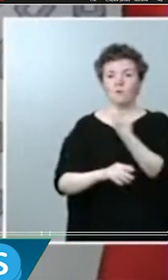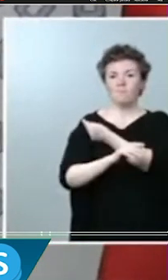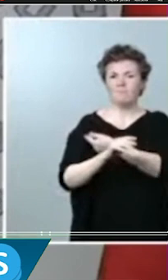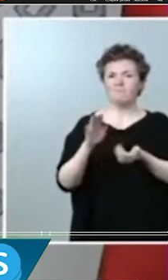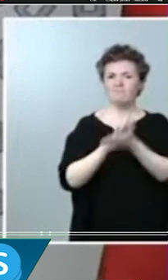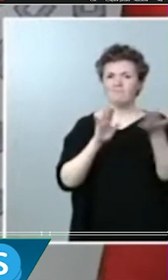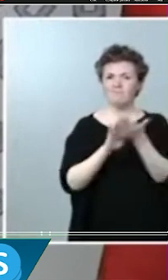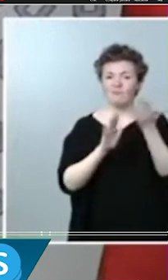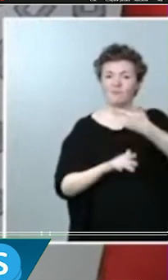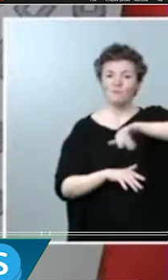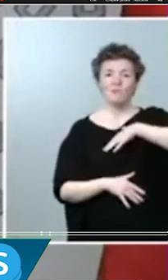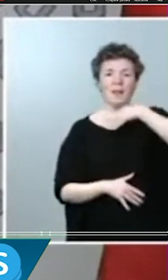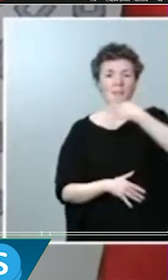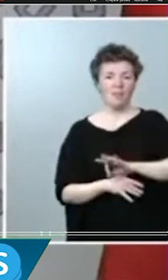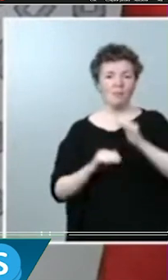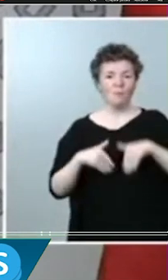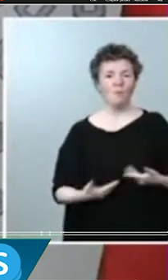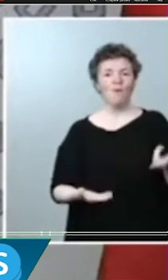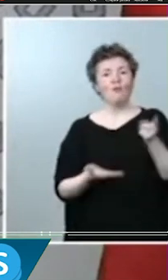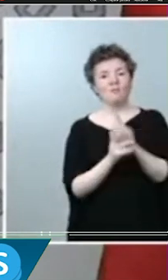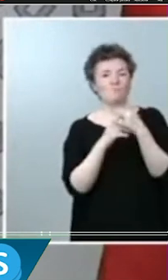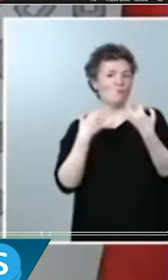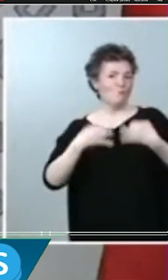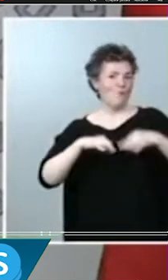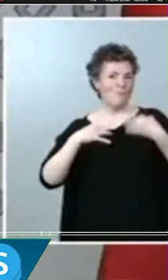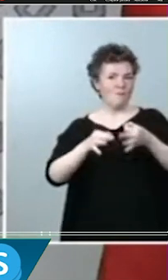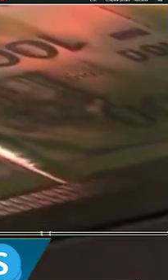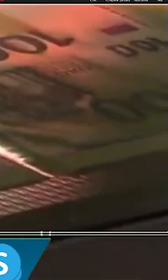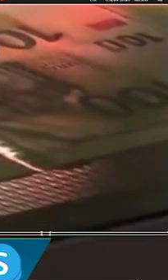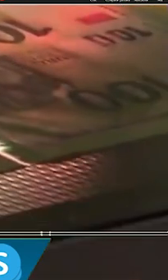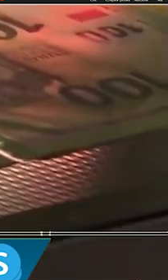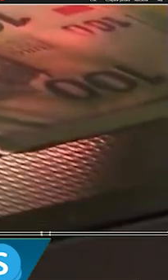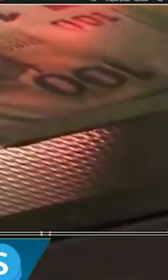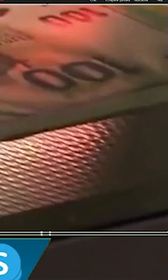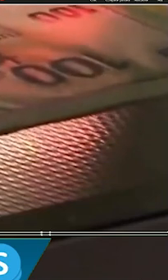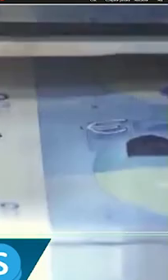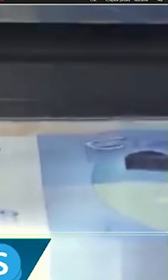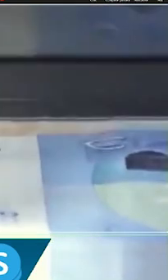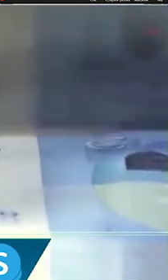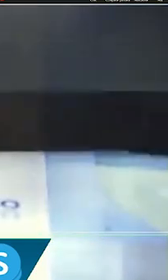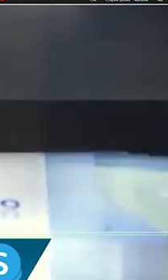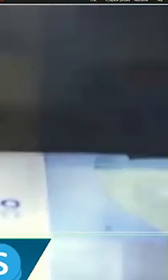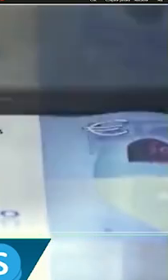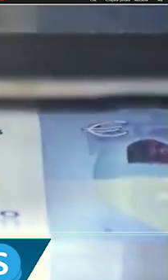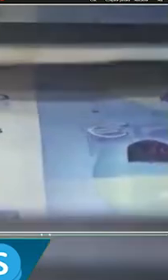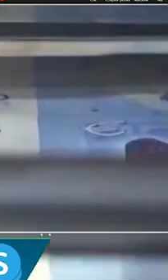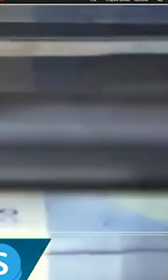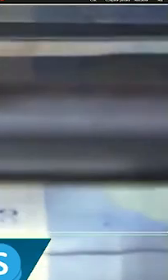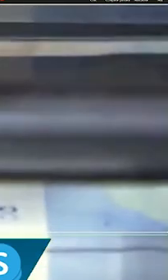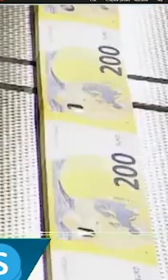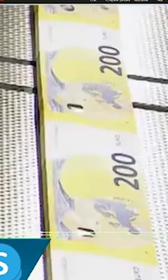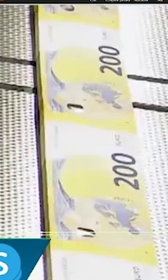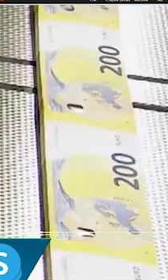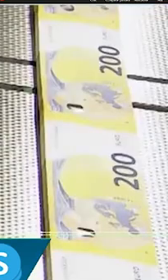fiscal en una situación como esta, y por lo tanto ningún país ha salido adelante de una crisis con este tipo de política tributaria. Estamos